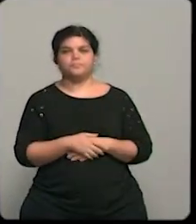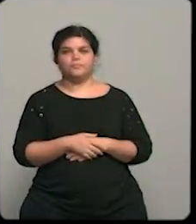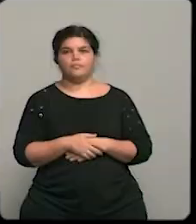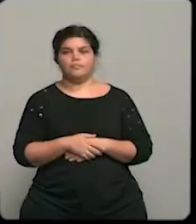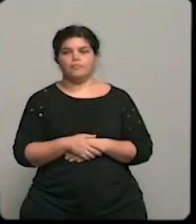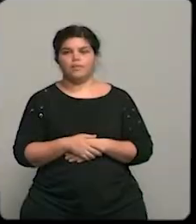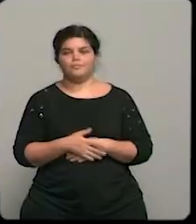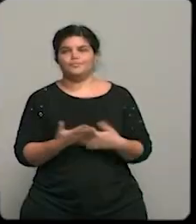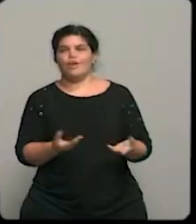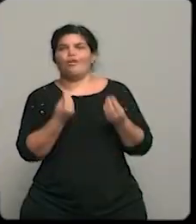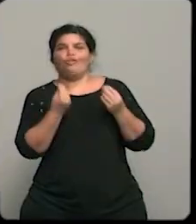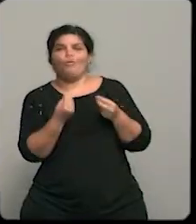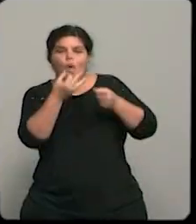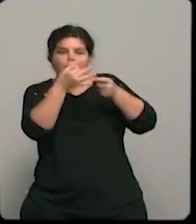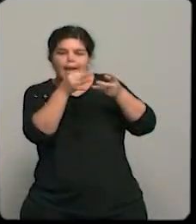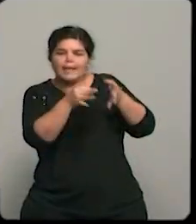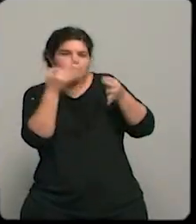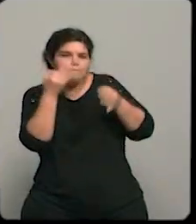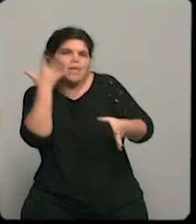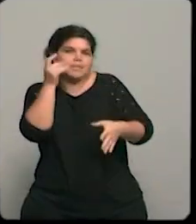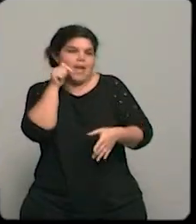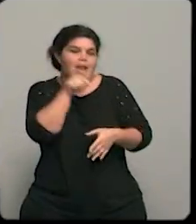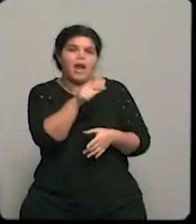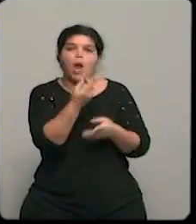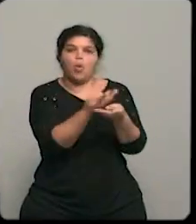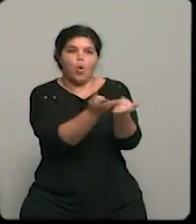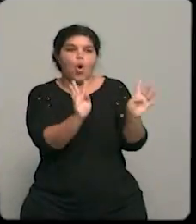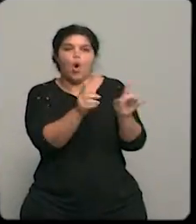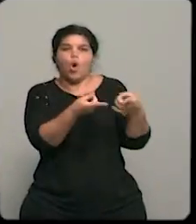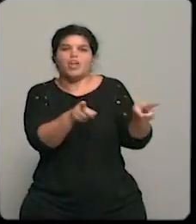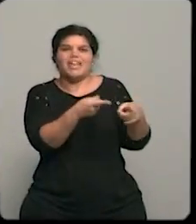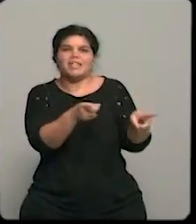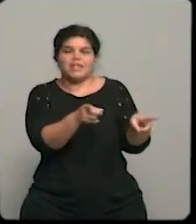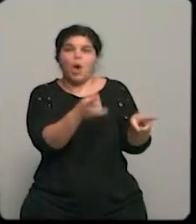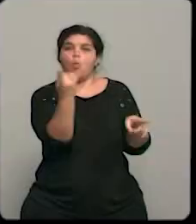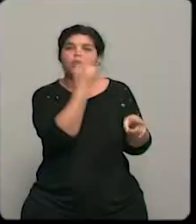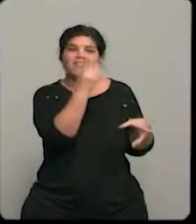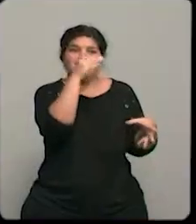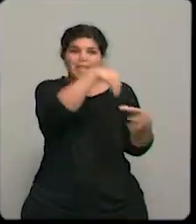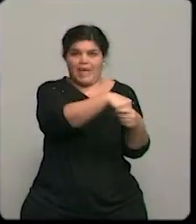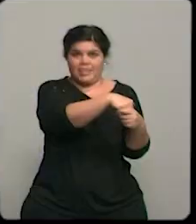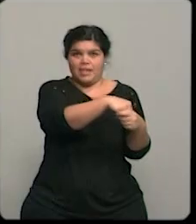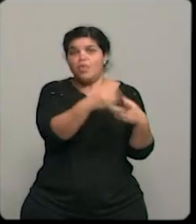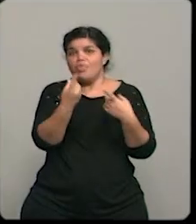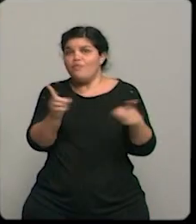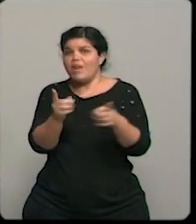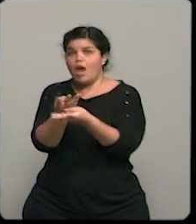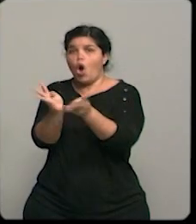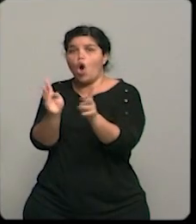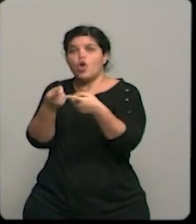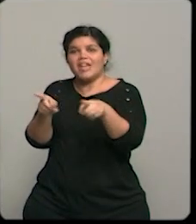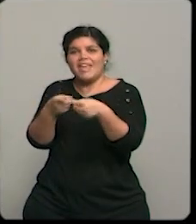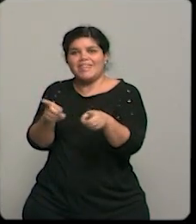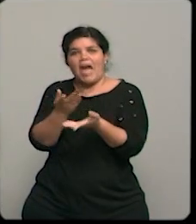¿cuál es una de las características de esta orquesta en un ámbito universitario? A diferencia de una orquesta profesional independiente, por ejemplo, que